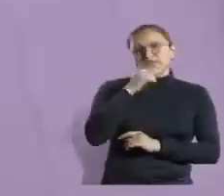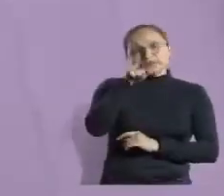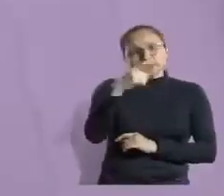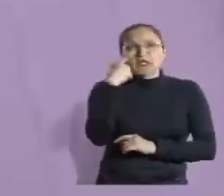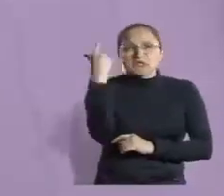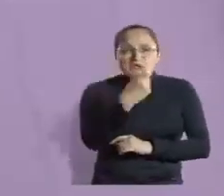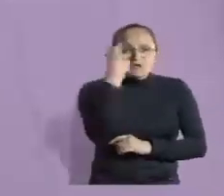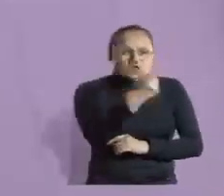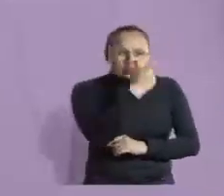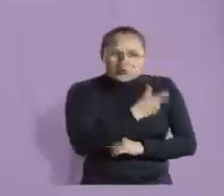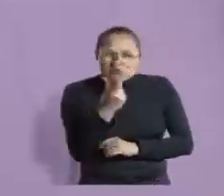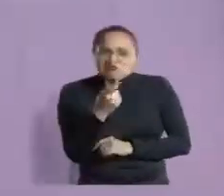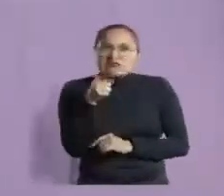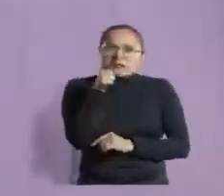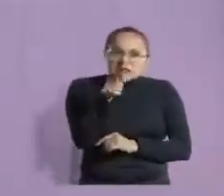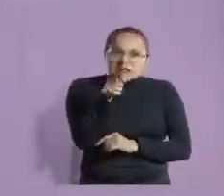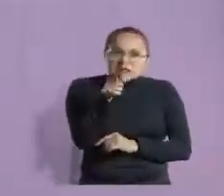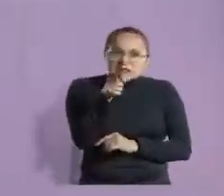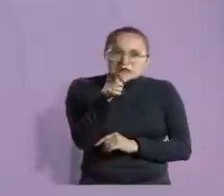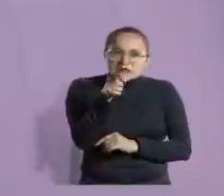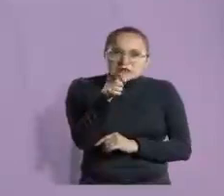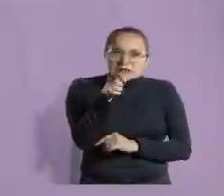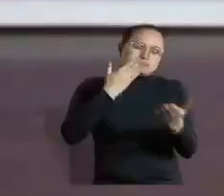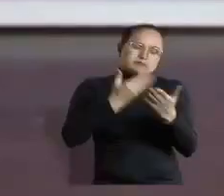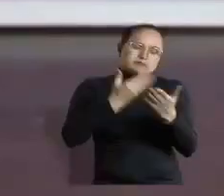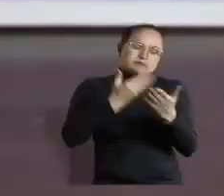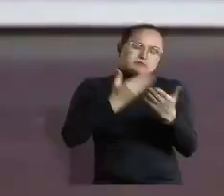y aplausos este trabajo muchísimas gracias